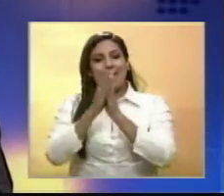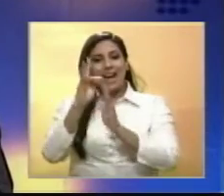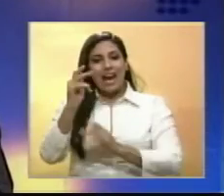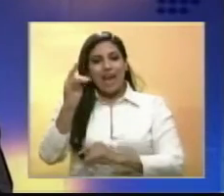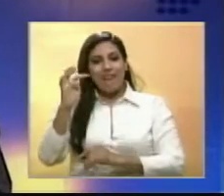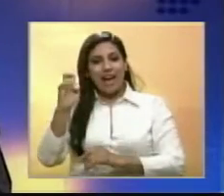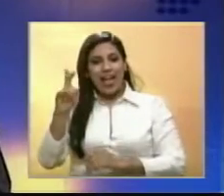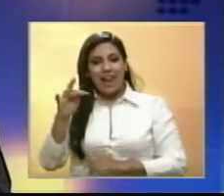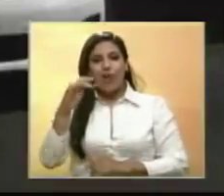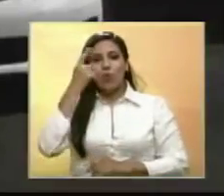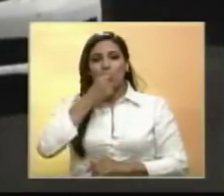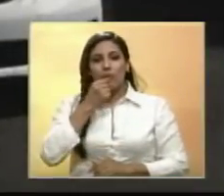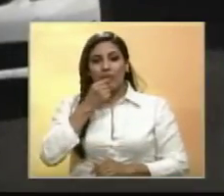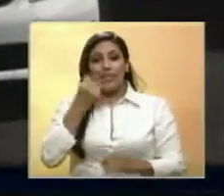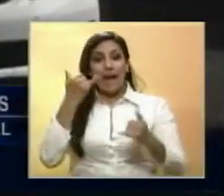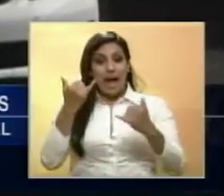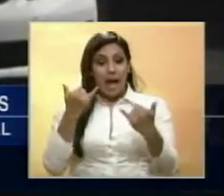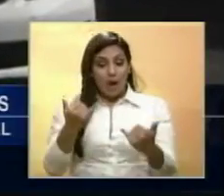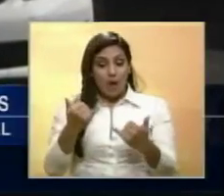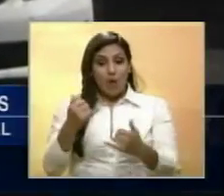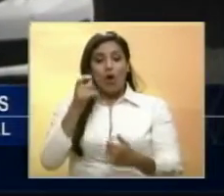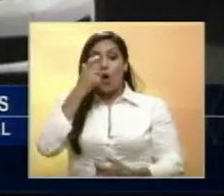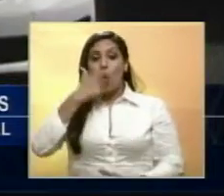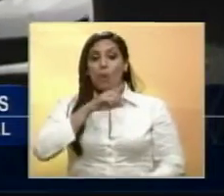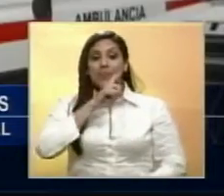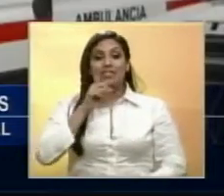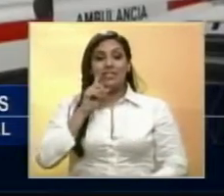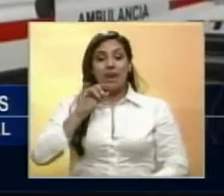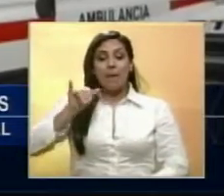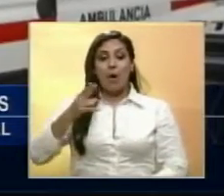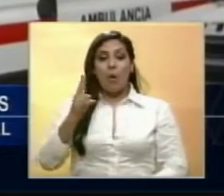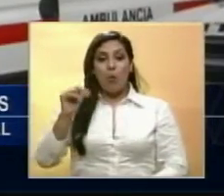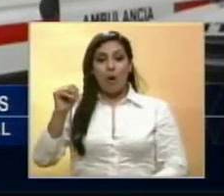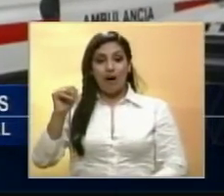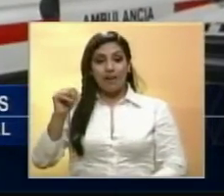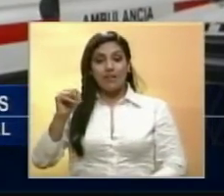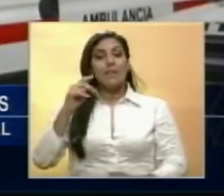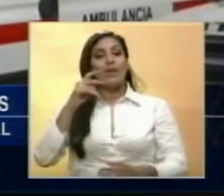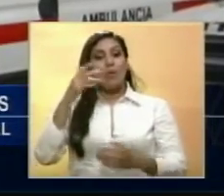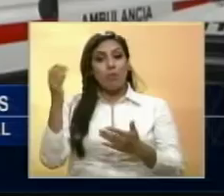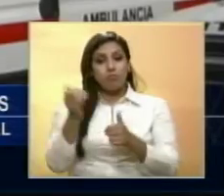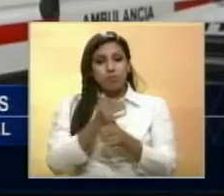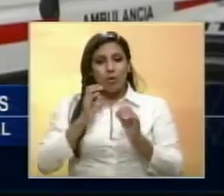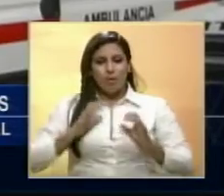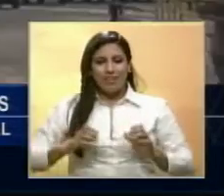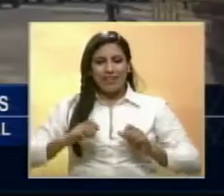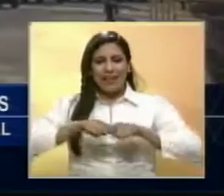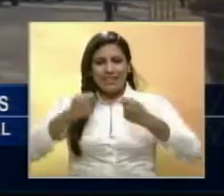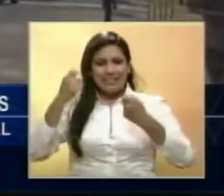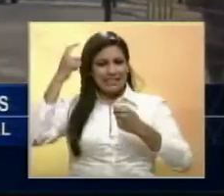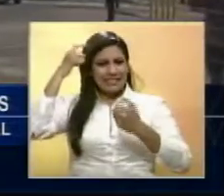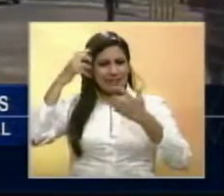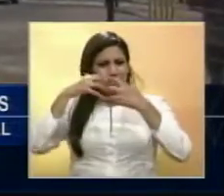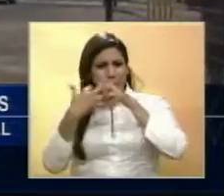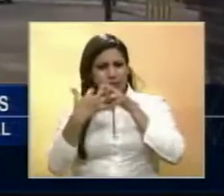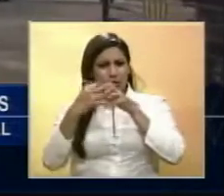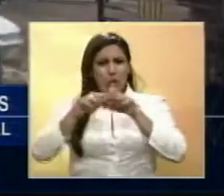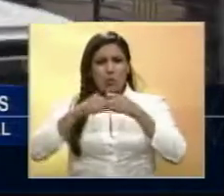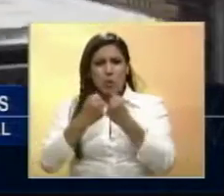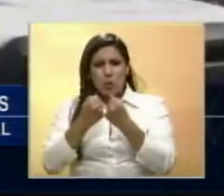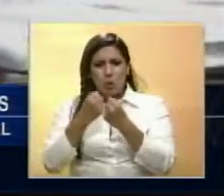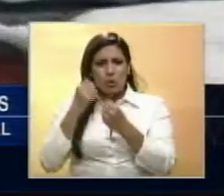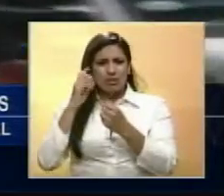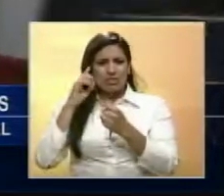municipio Tucupita. La víctima fue identificada como Juan Ricardo de Abreu Rodríguez. Su cuerpo presentaba fractura craneal con exposición de